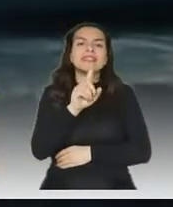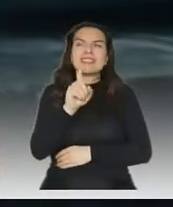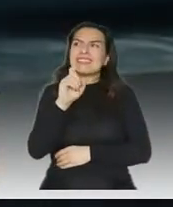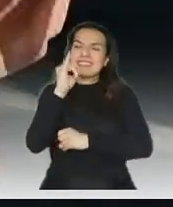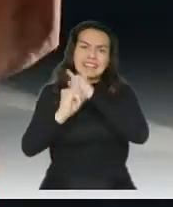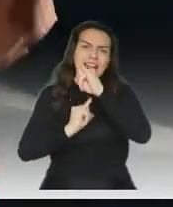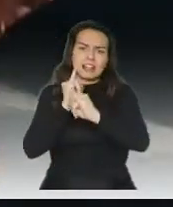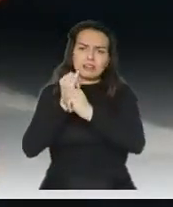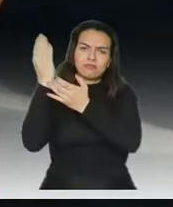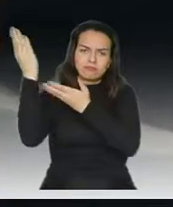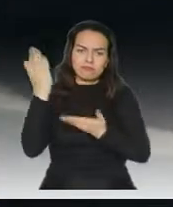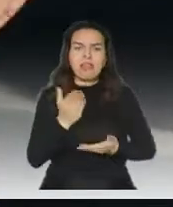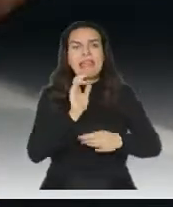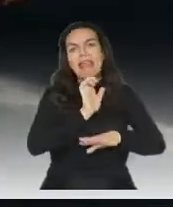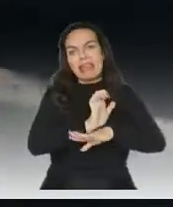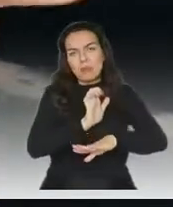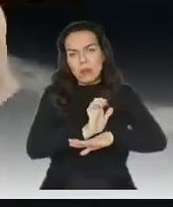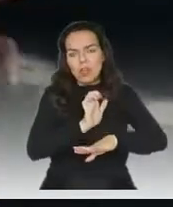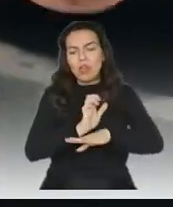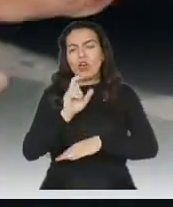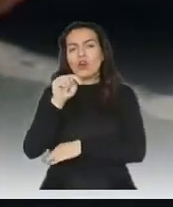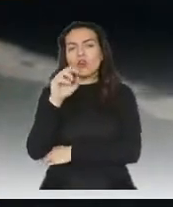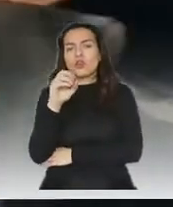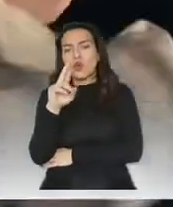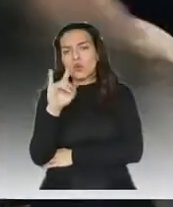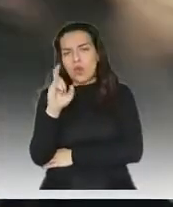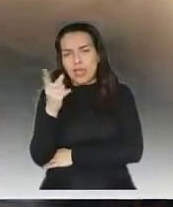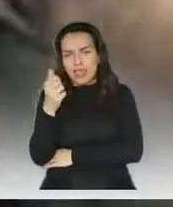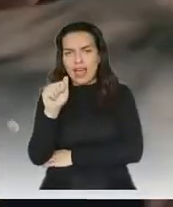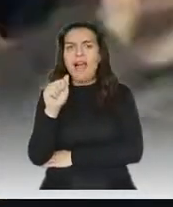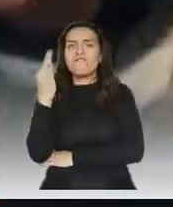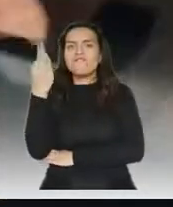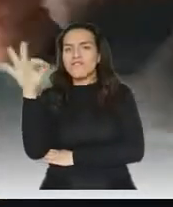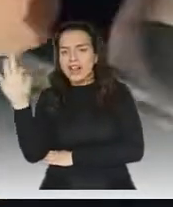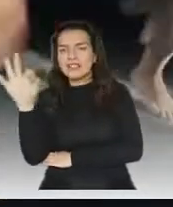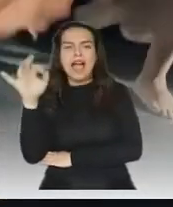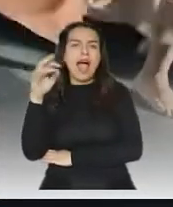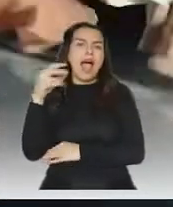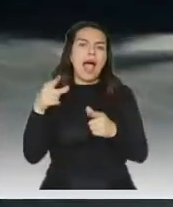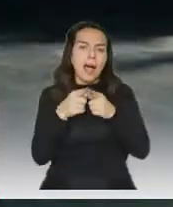como Ecuador, Noruega, Francia, Japón y México, entre otros.